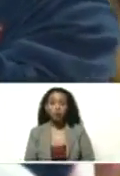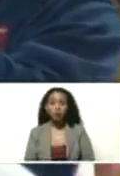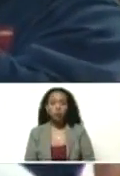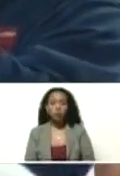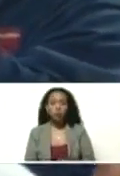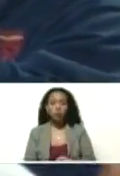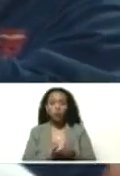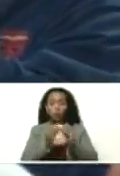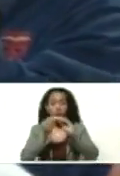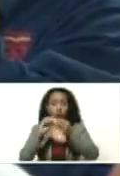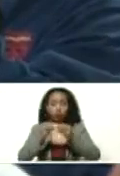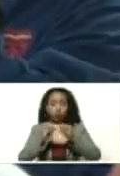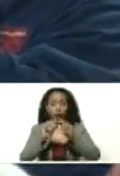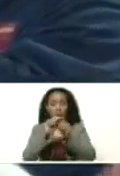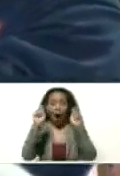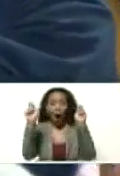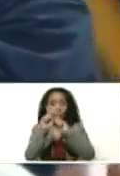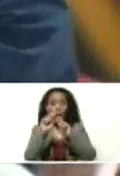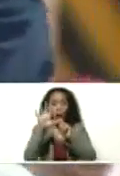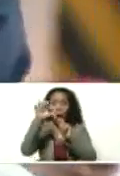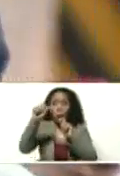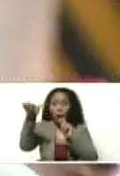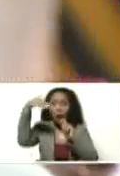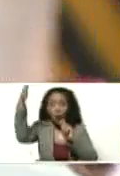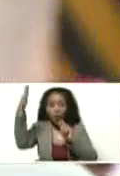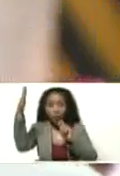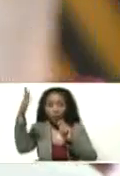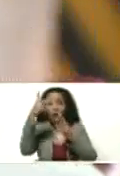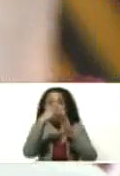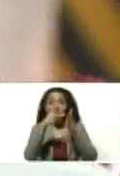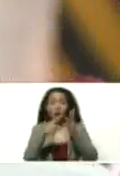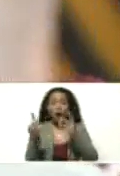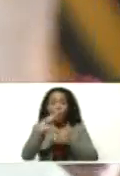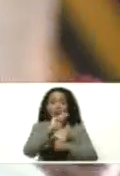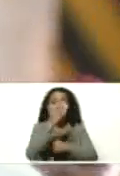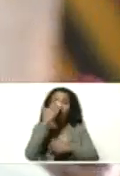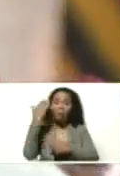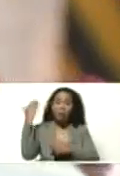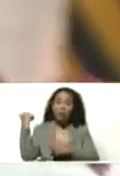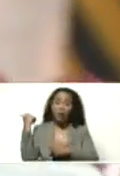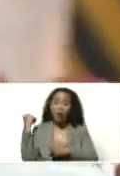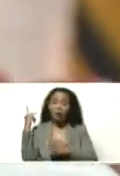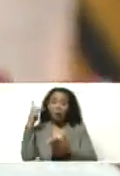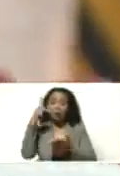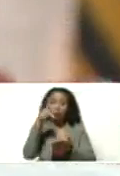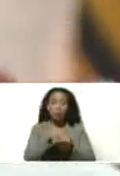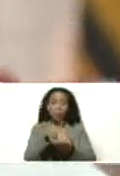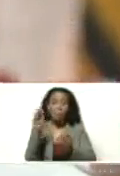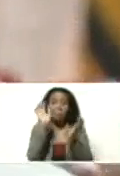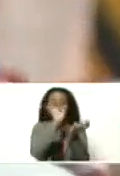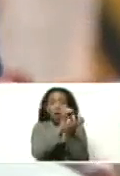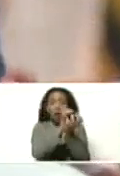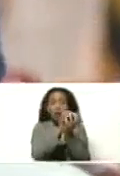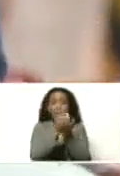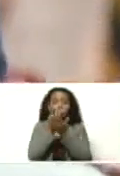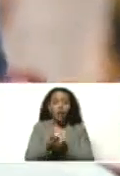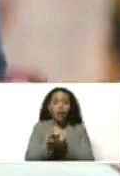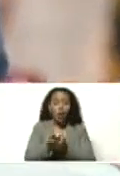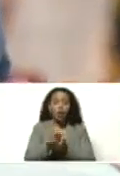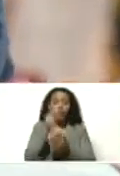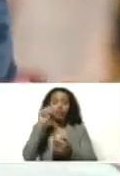hecho sustitución de importación. Hace varios meses nos llegó de Margarita un cargamento de